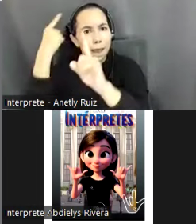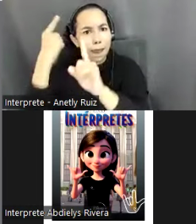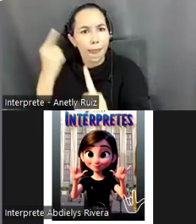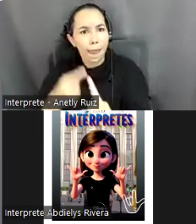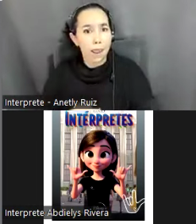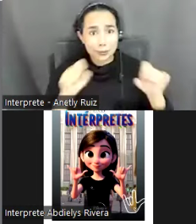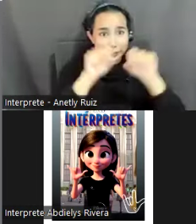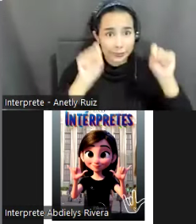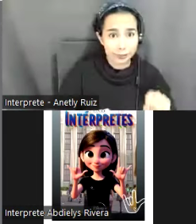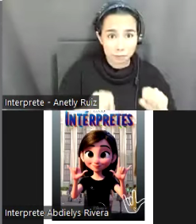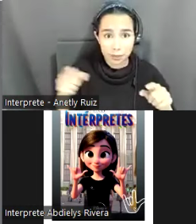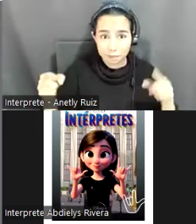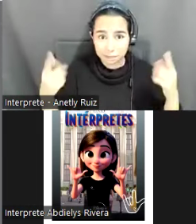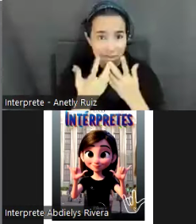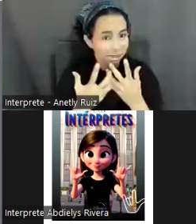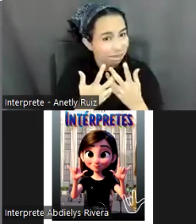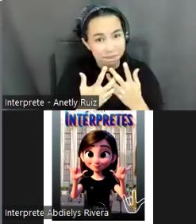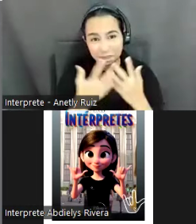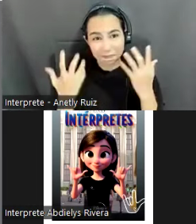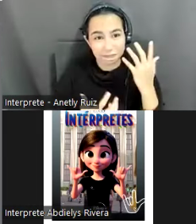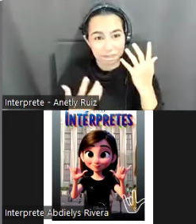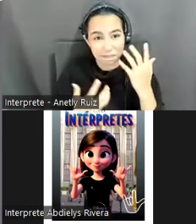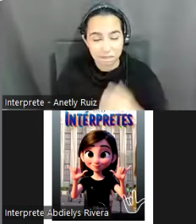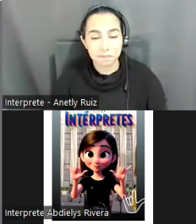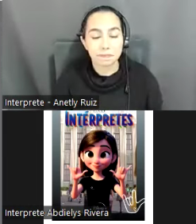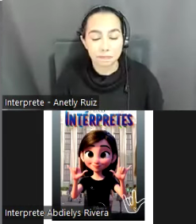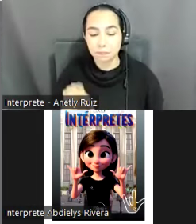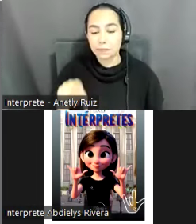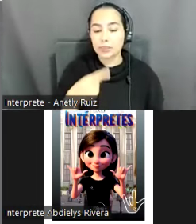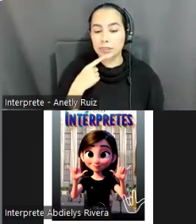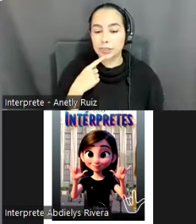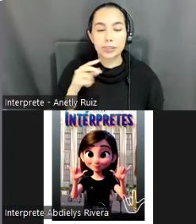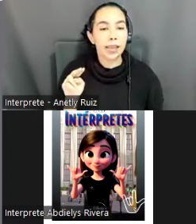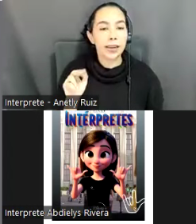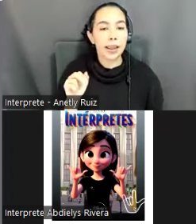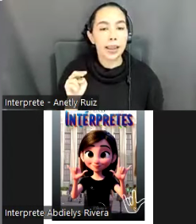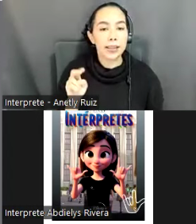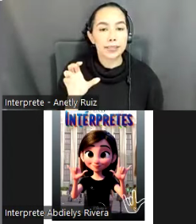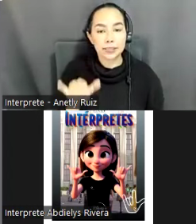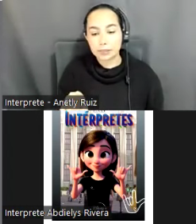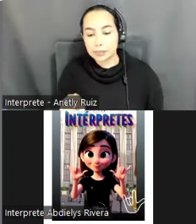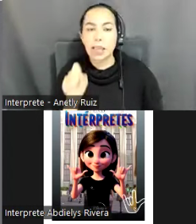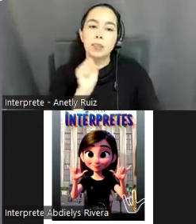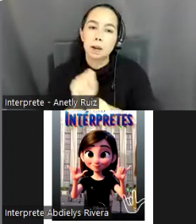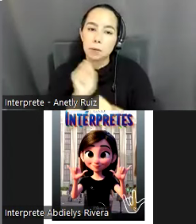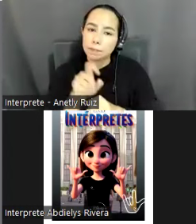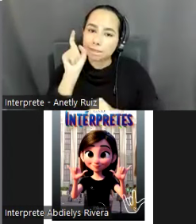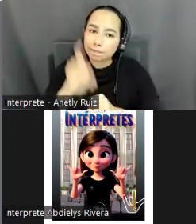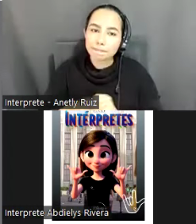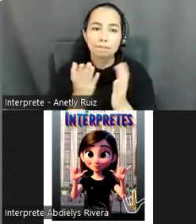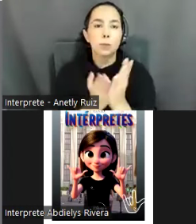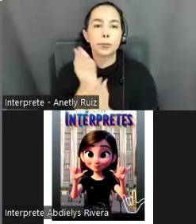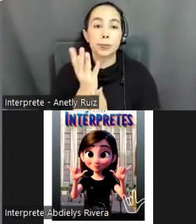Y Nancy trae un aspecto en términos de eso, presentar acomodo en horarios de trabajo cuando se tiene familiar a cargo. Y eso,